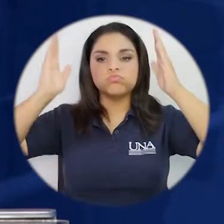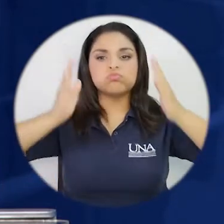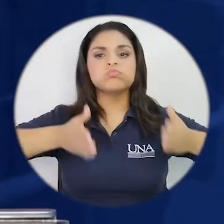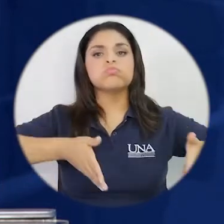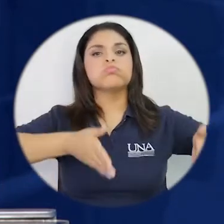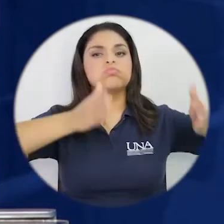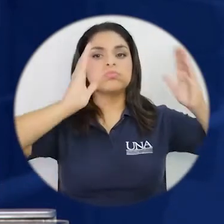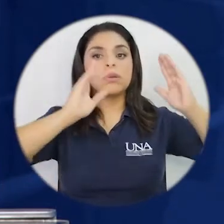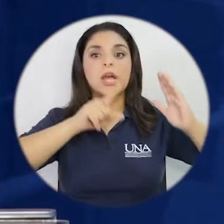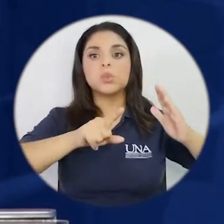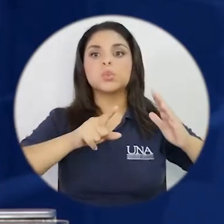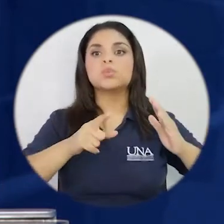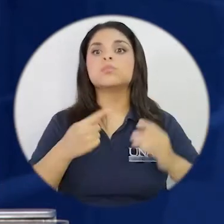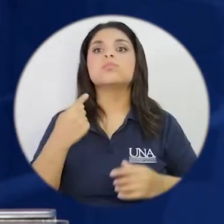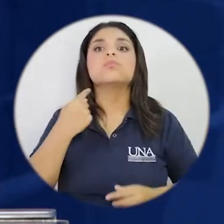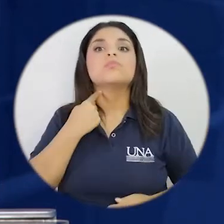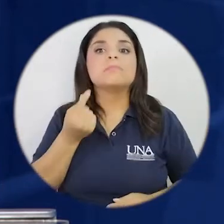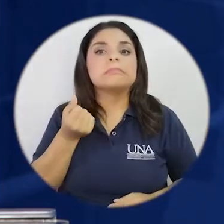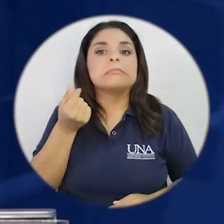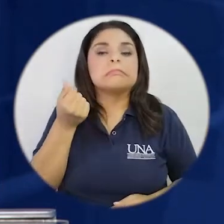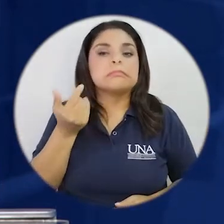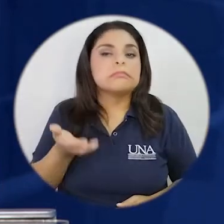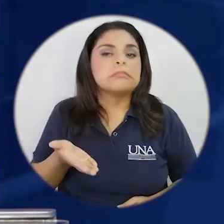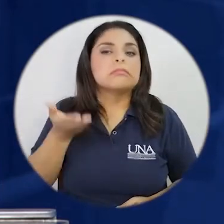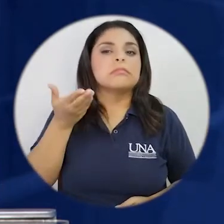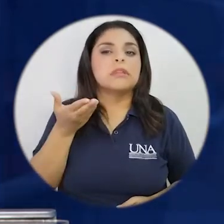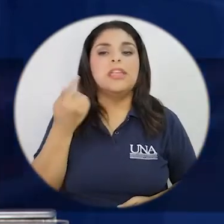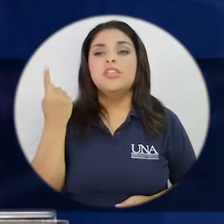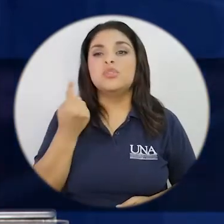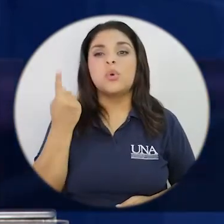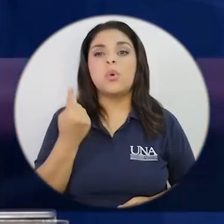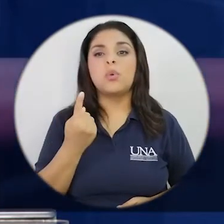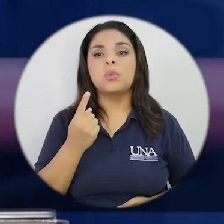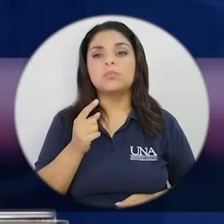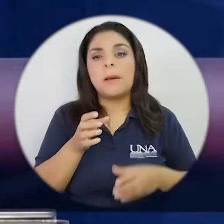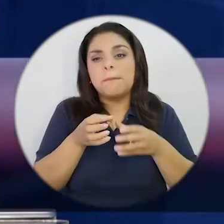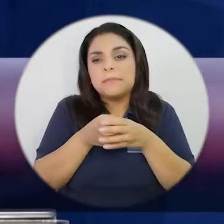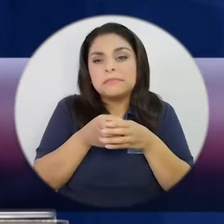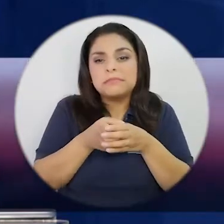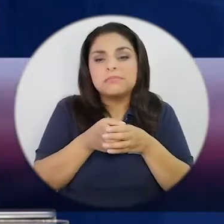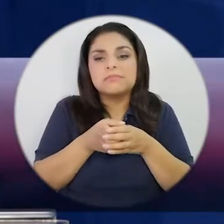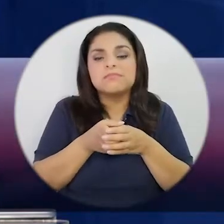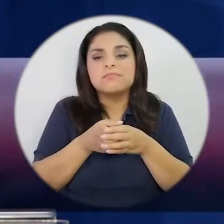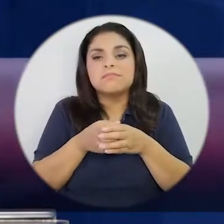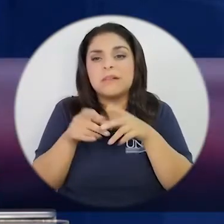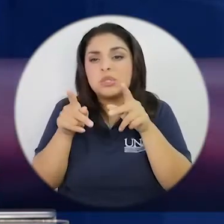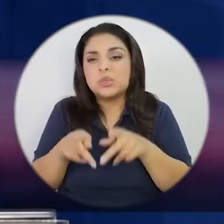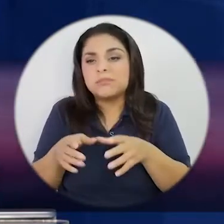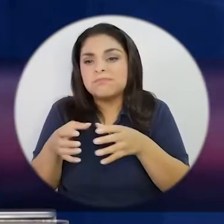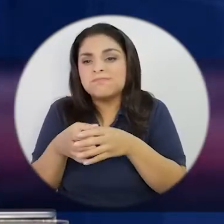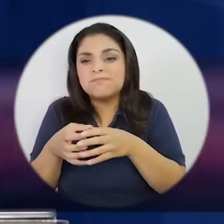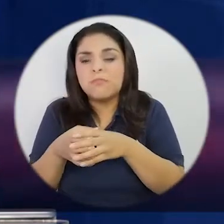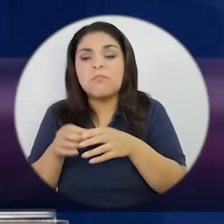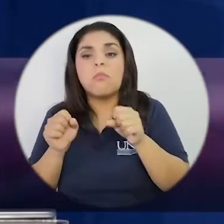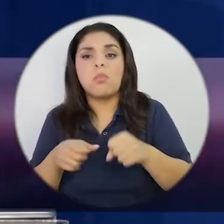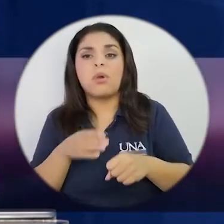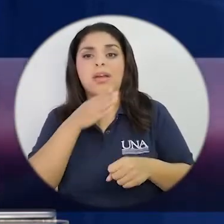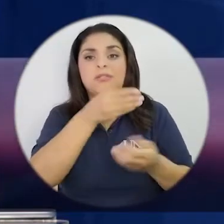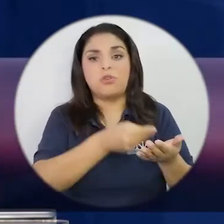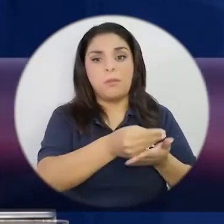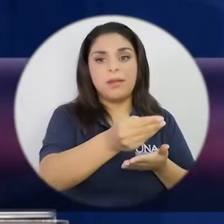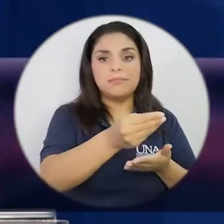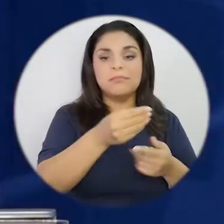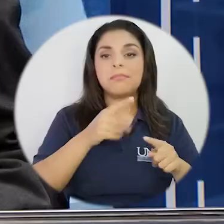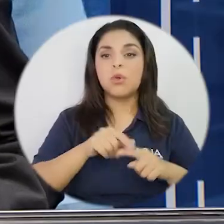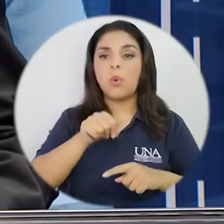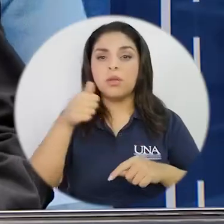las torres, que tienen costos muy elevados y a los cuales solo puede tener acceso un grupo muy pequeño de la población. Y a